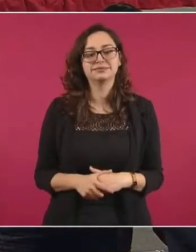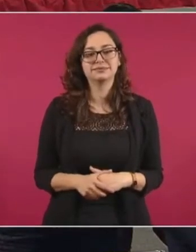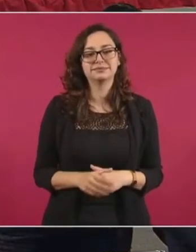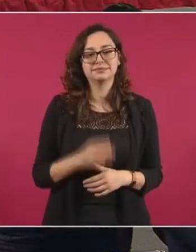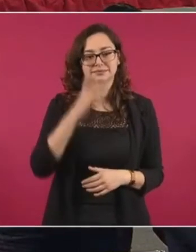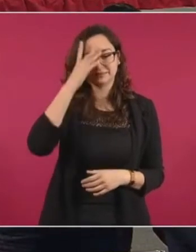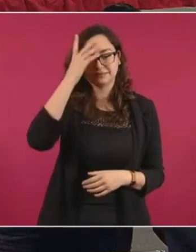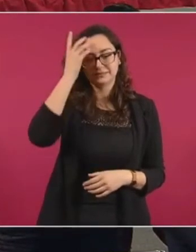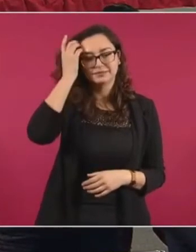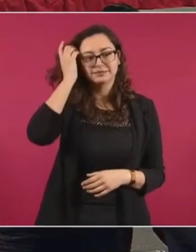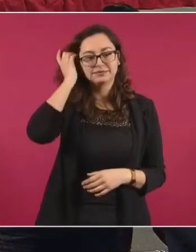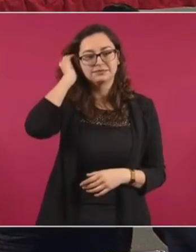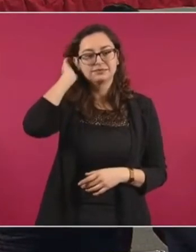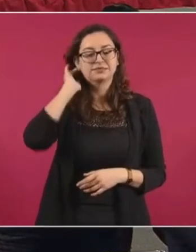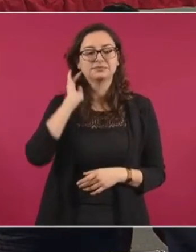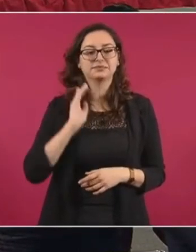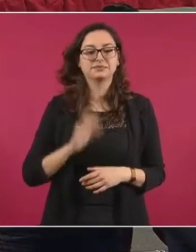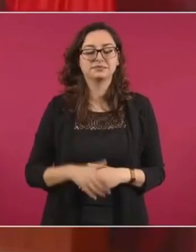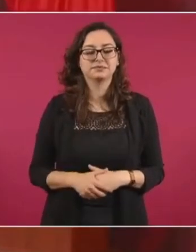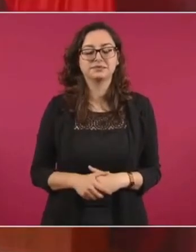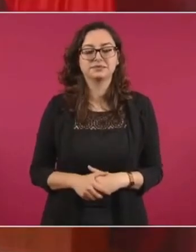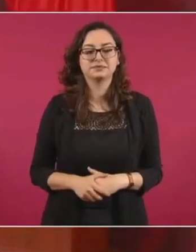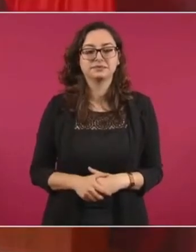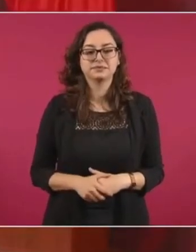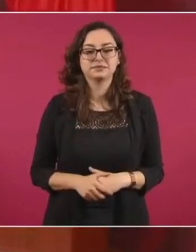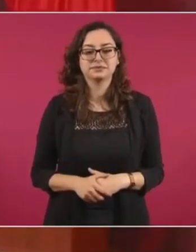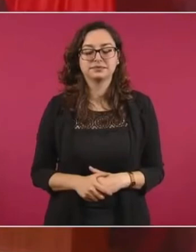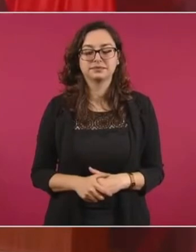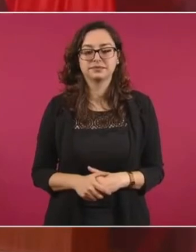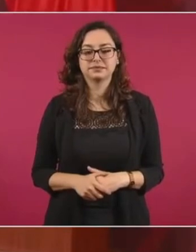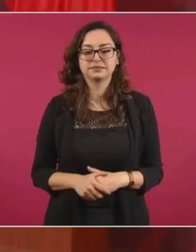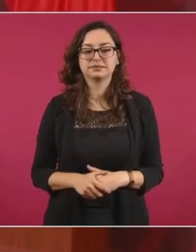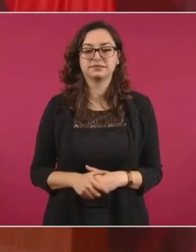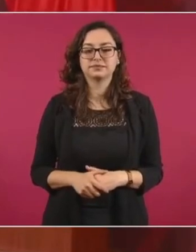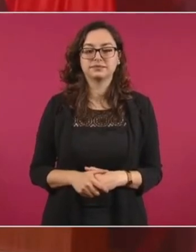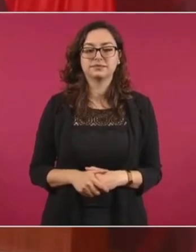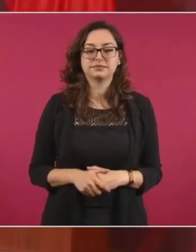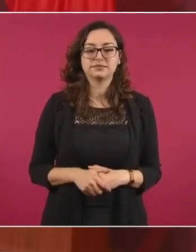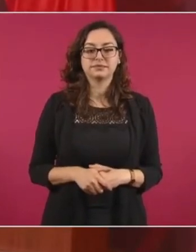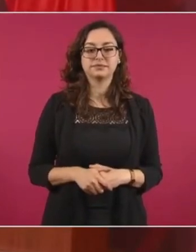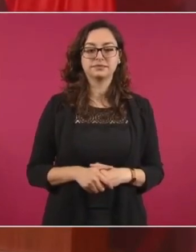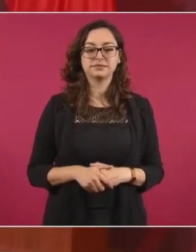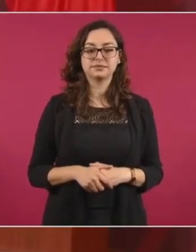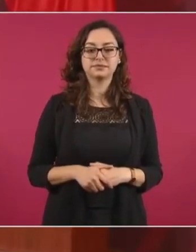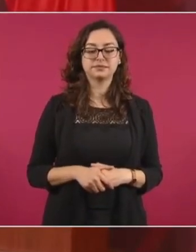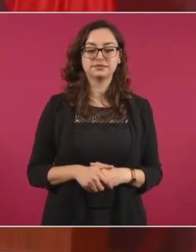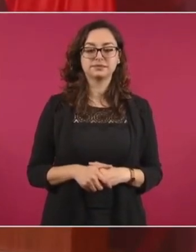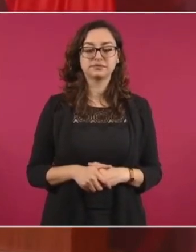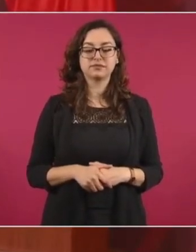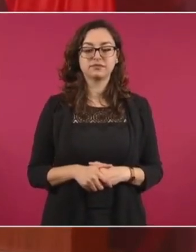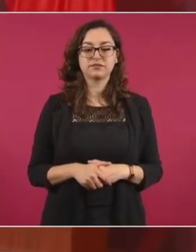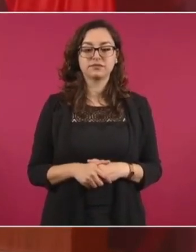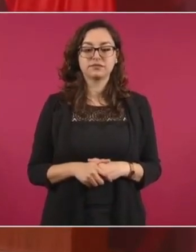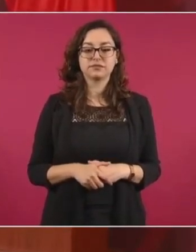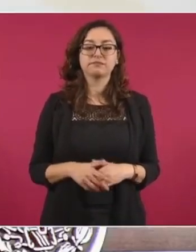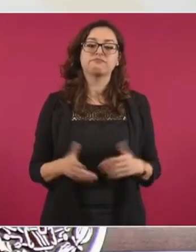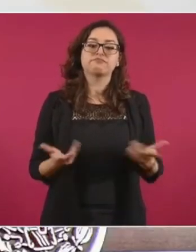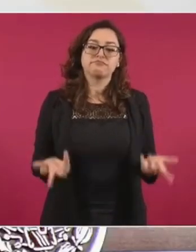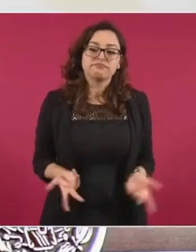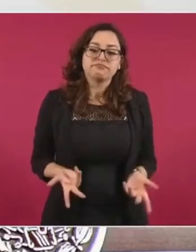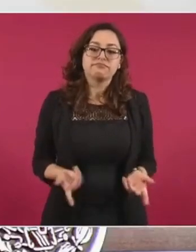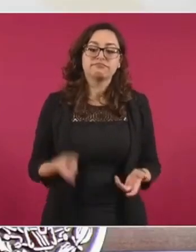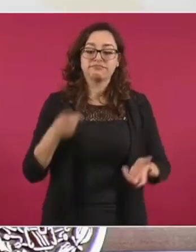Asimismo, anunciamos que se habían interrumpido por motivos de pandemia el empleo a personas